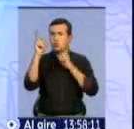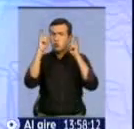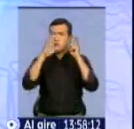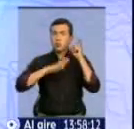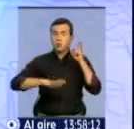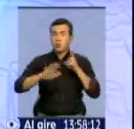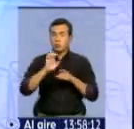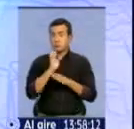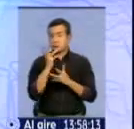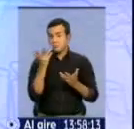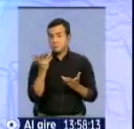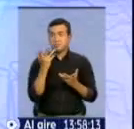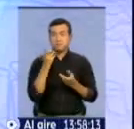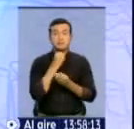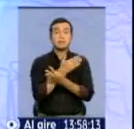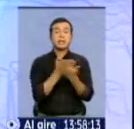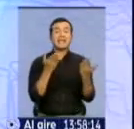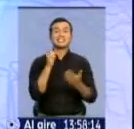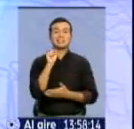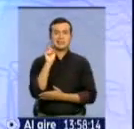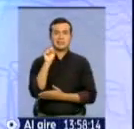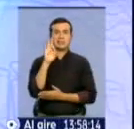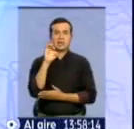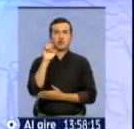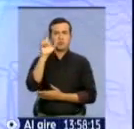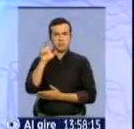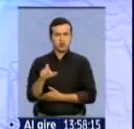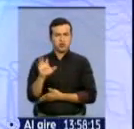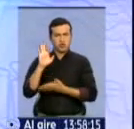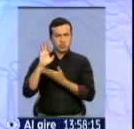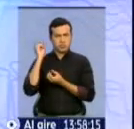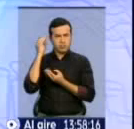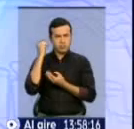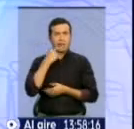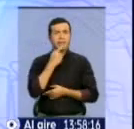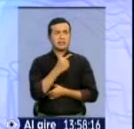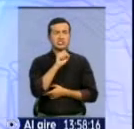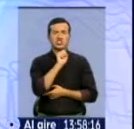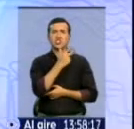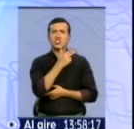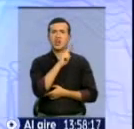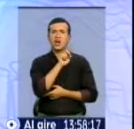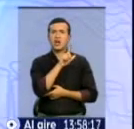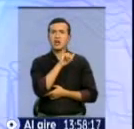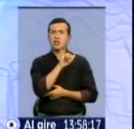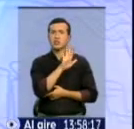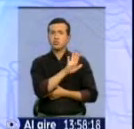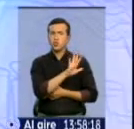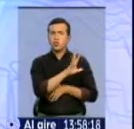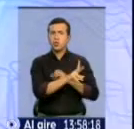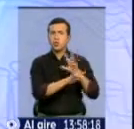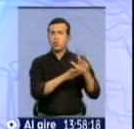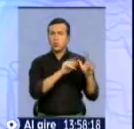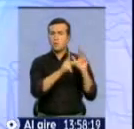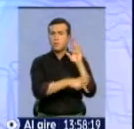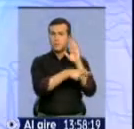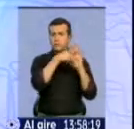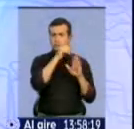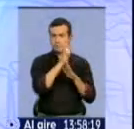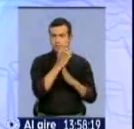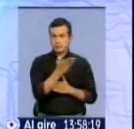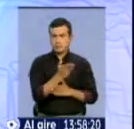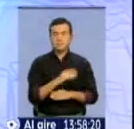país. Las declaraciones de José Santos nombran a Charlie Pareja, personaje también investigado en la red de corrupción de Petroecuador.